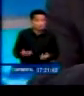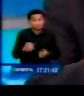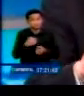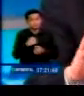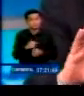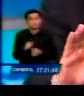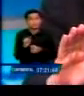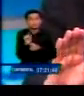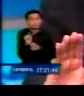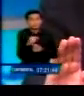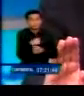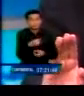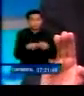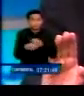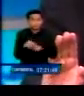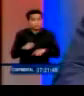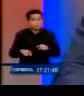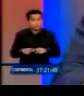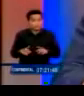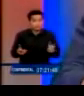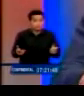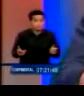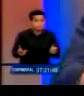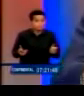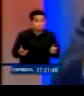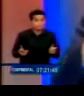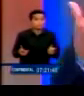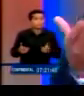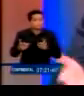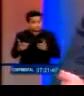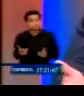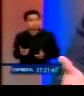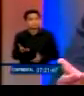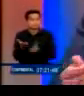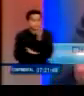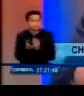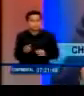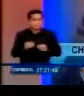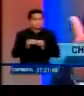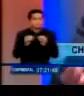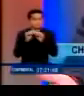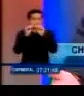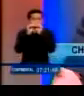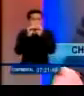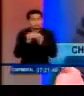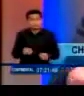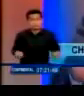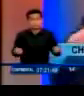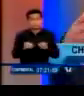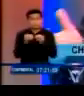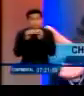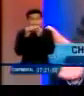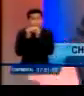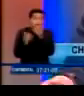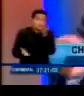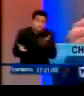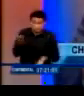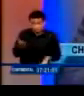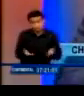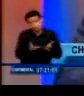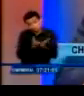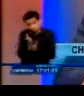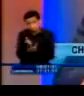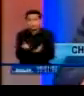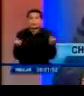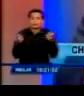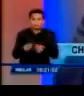sea irrecuperable al 100%. Así es, Carlos. Y no solo eso, sino que podría seguir creciendo y el crecimiento de esa posible morosidad